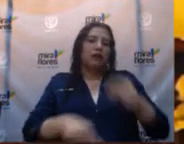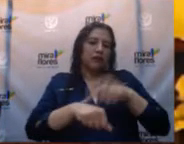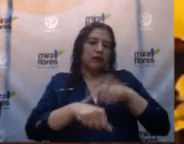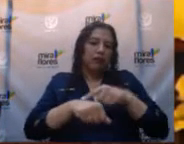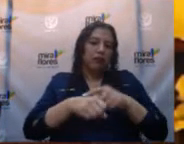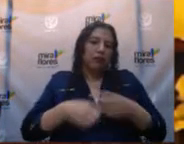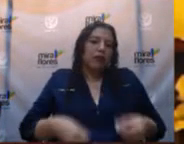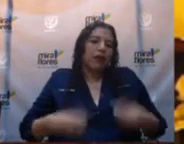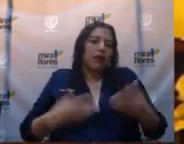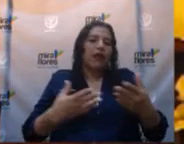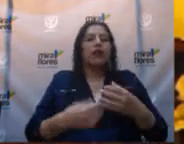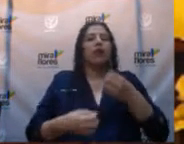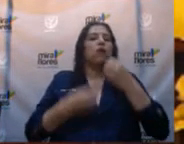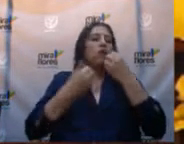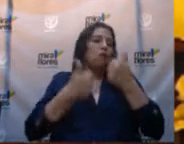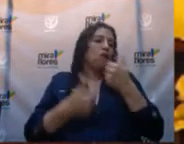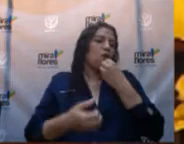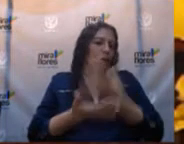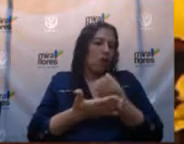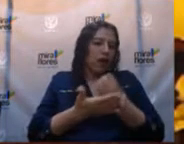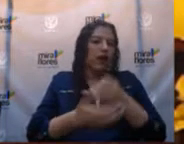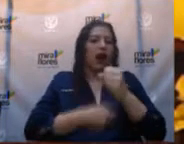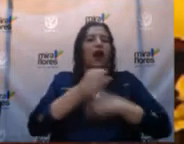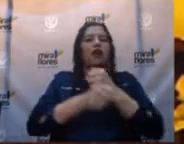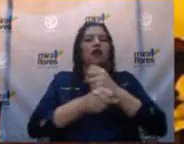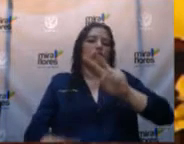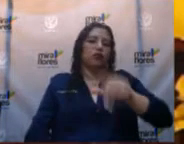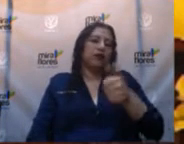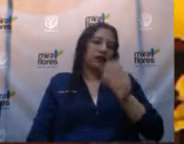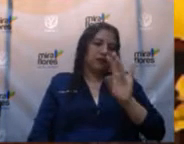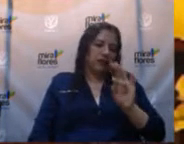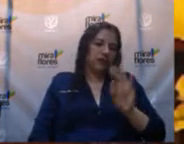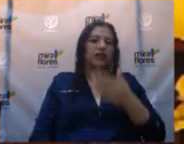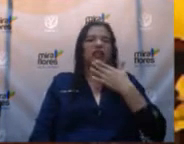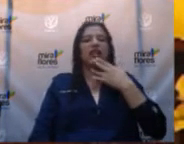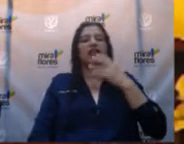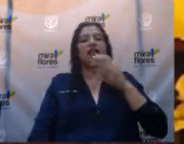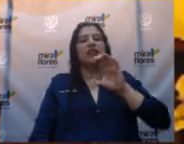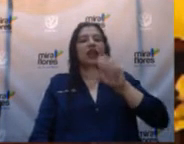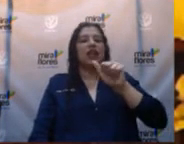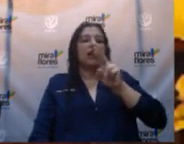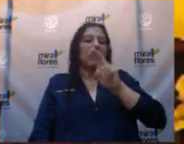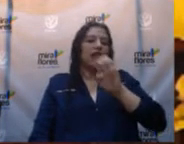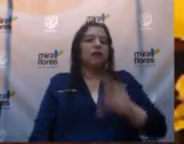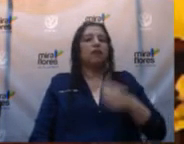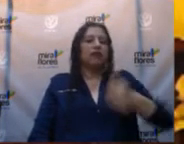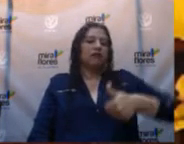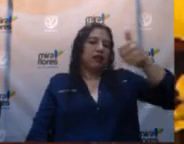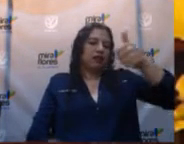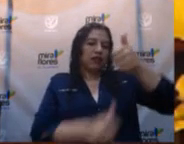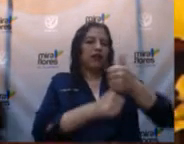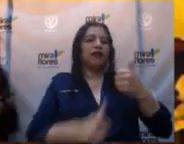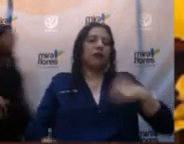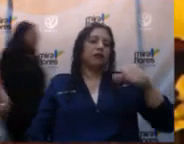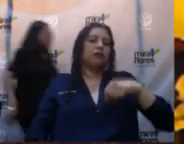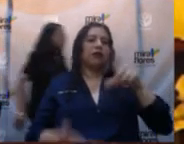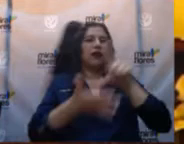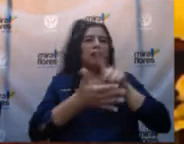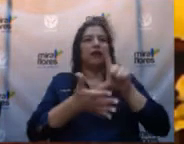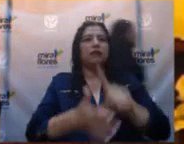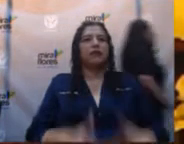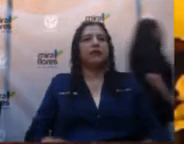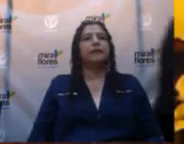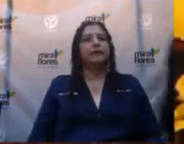venturoso año 2017. Cordialmente, Carmen Patricia Juárez Gallegos, Teniente Alcalde de la Municipalidad Metropolitana de